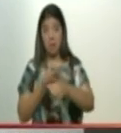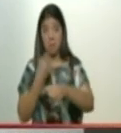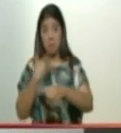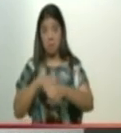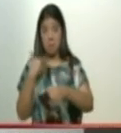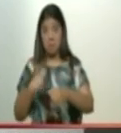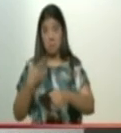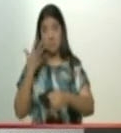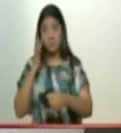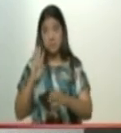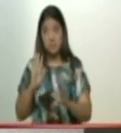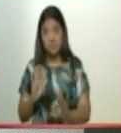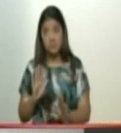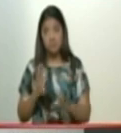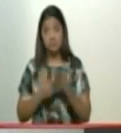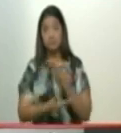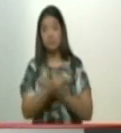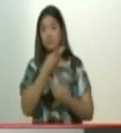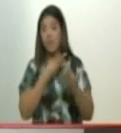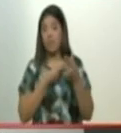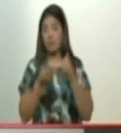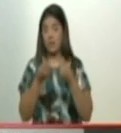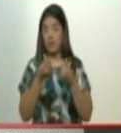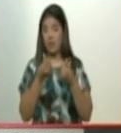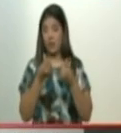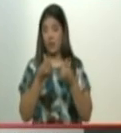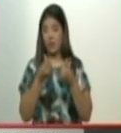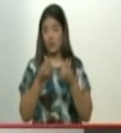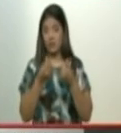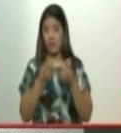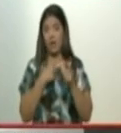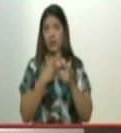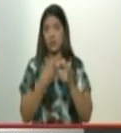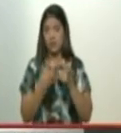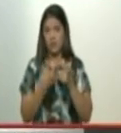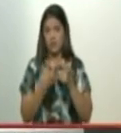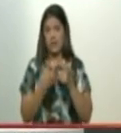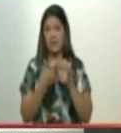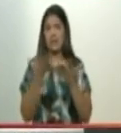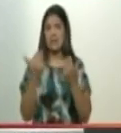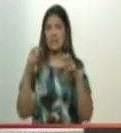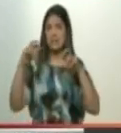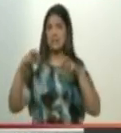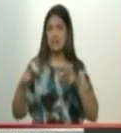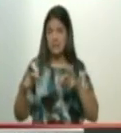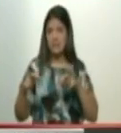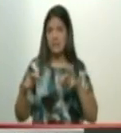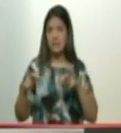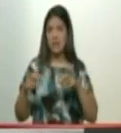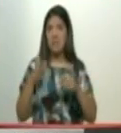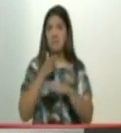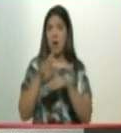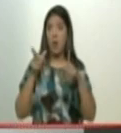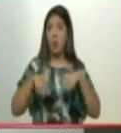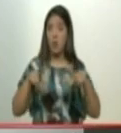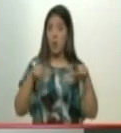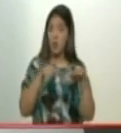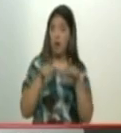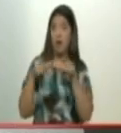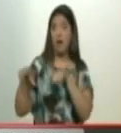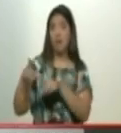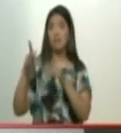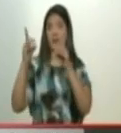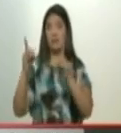ocurren y traxan una cantidad de dinero y citan para engañar a la olla Oxisa a un sitio donde